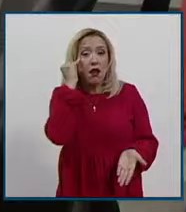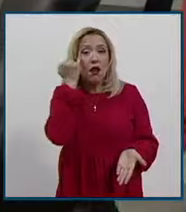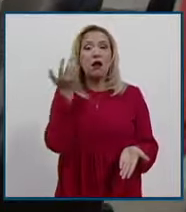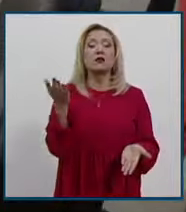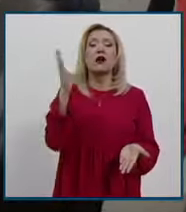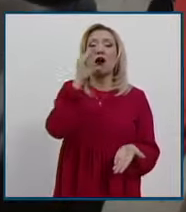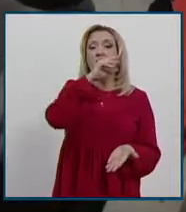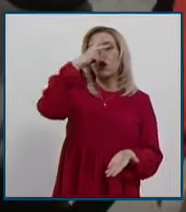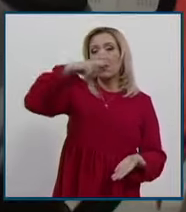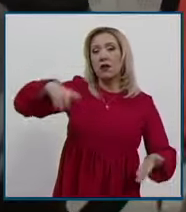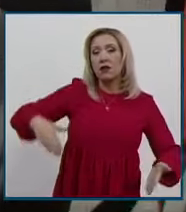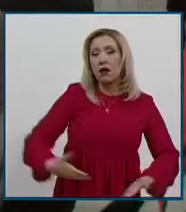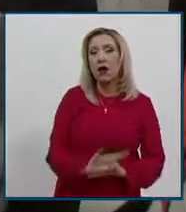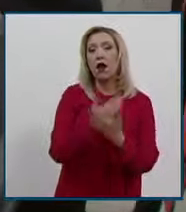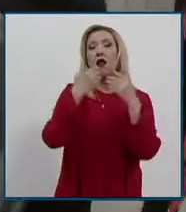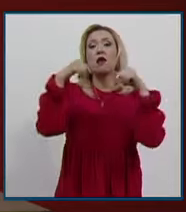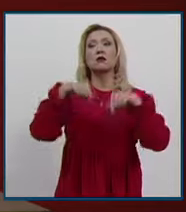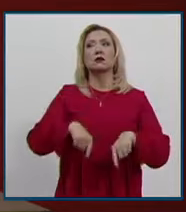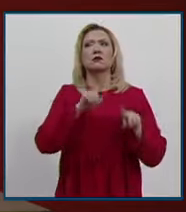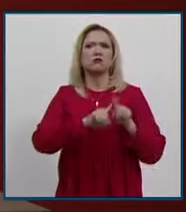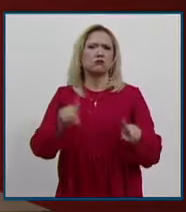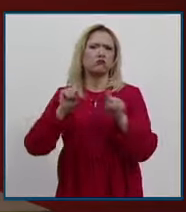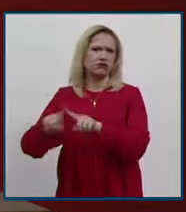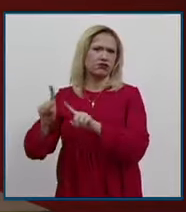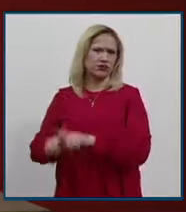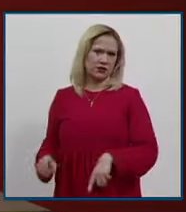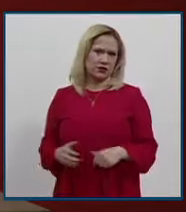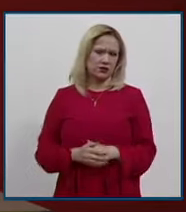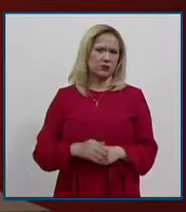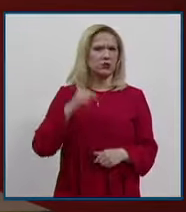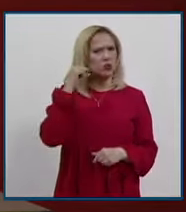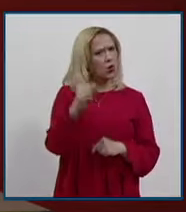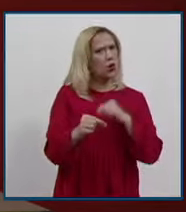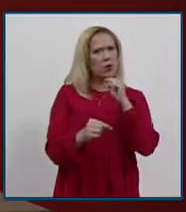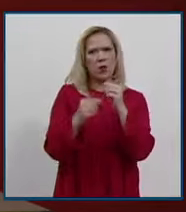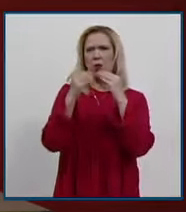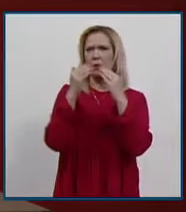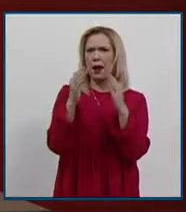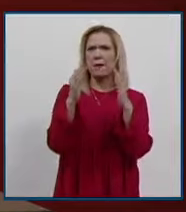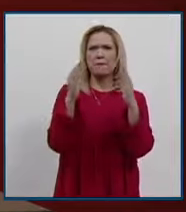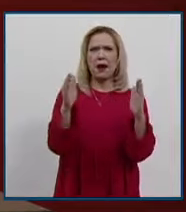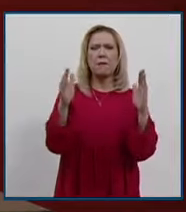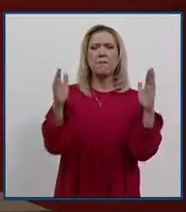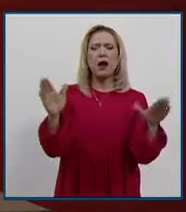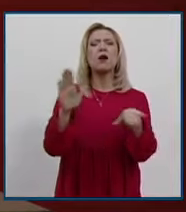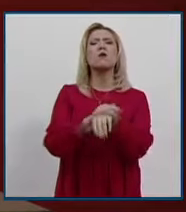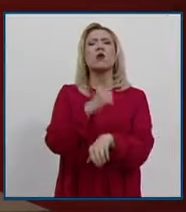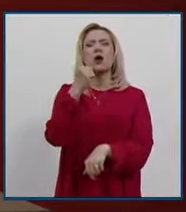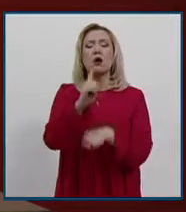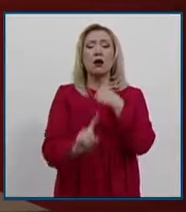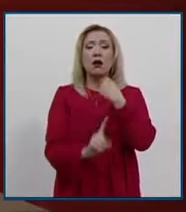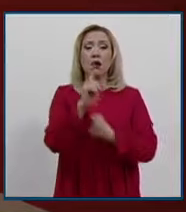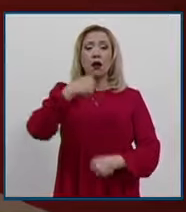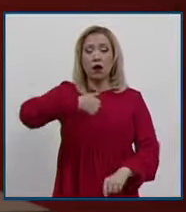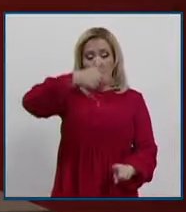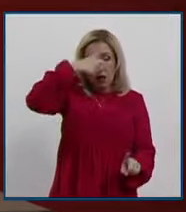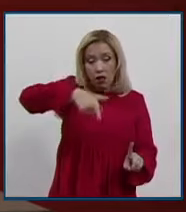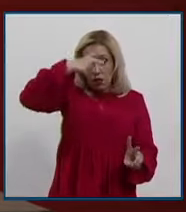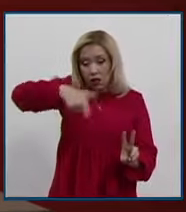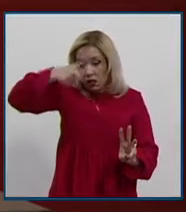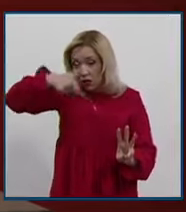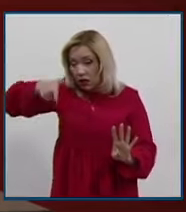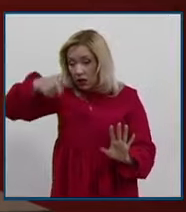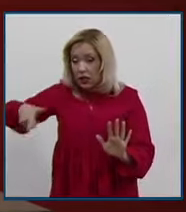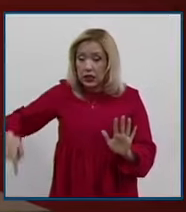mexicanas entre otros pero irnos abriendo por qu porque al final problema que hemos tenido en la impartición de justicia